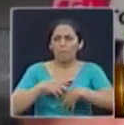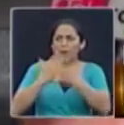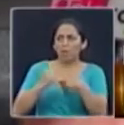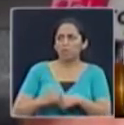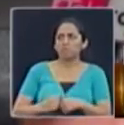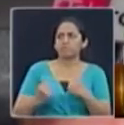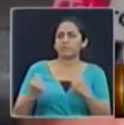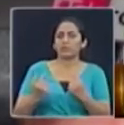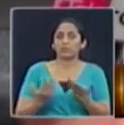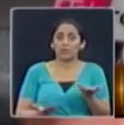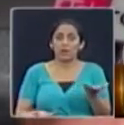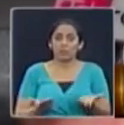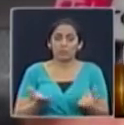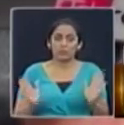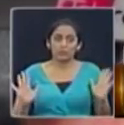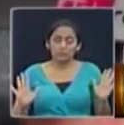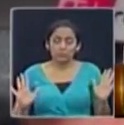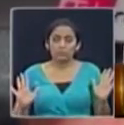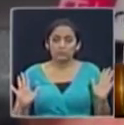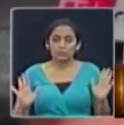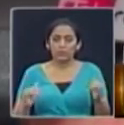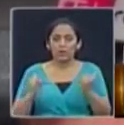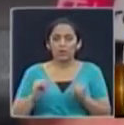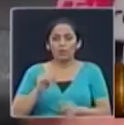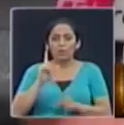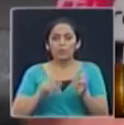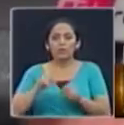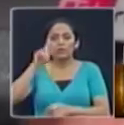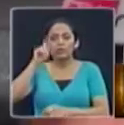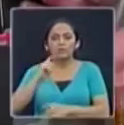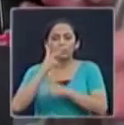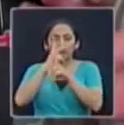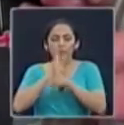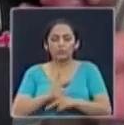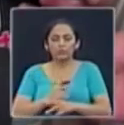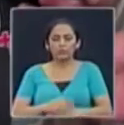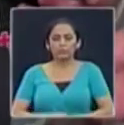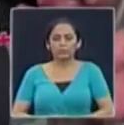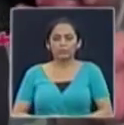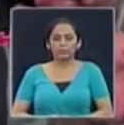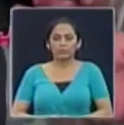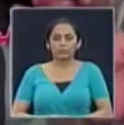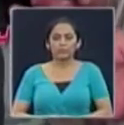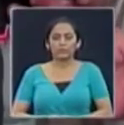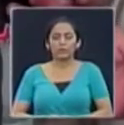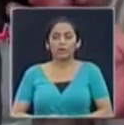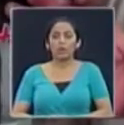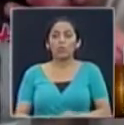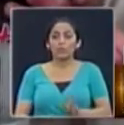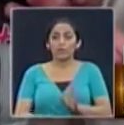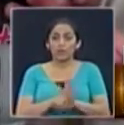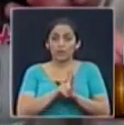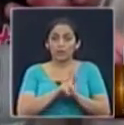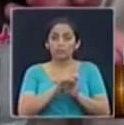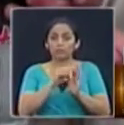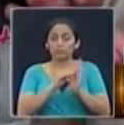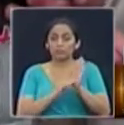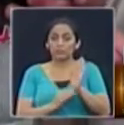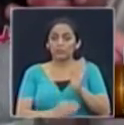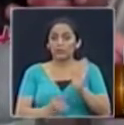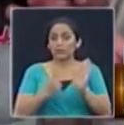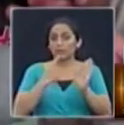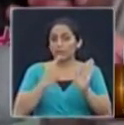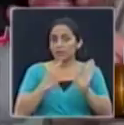cualquier ciudadano del país tiene derecho a tener seguridad, ¿no? Existe un decreto ejecutivo mediante el cual